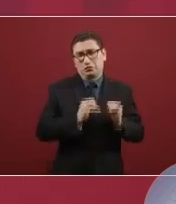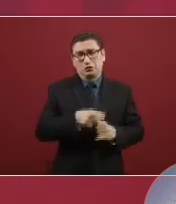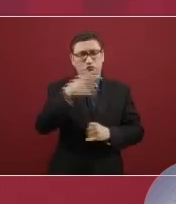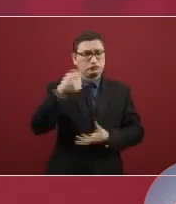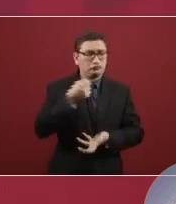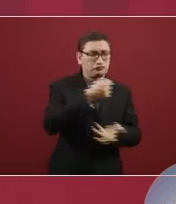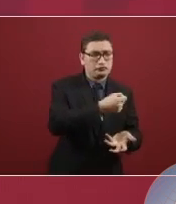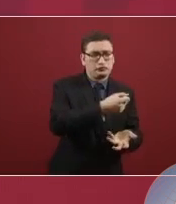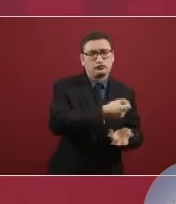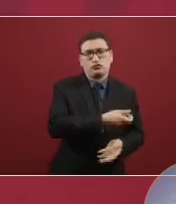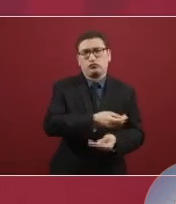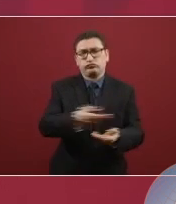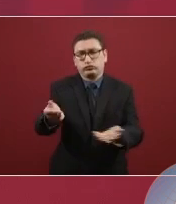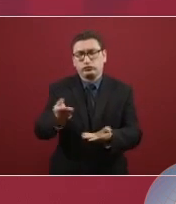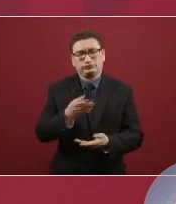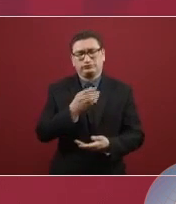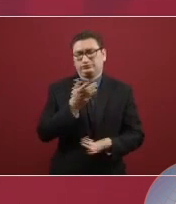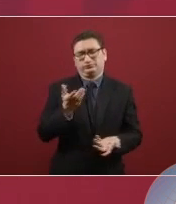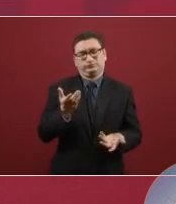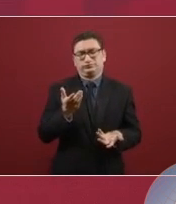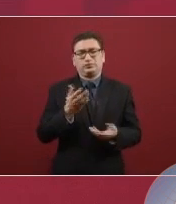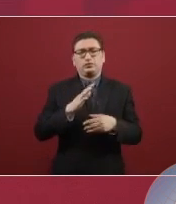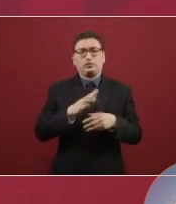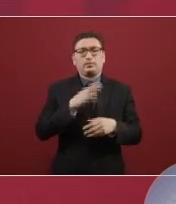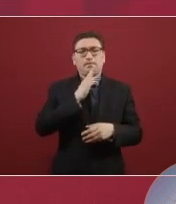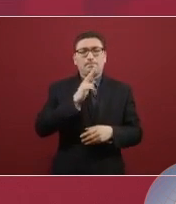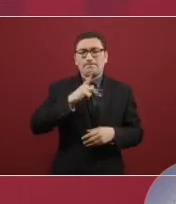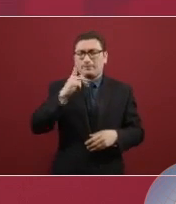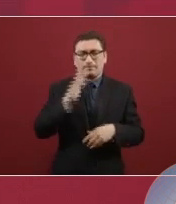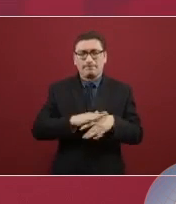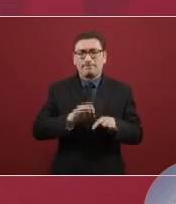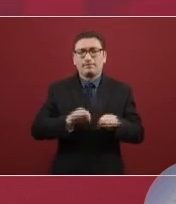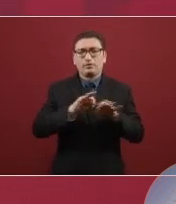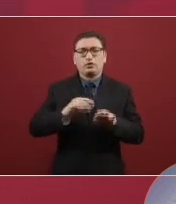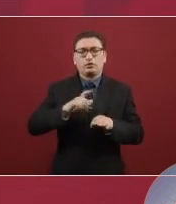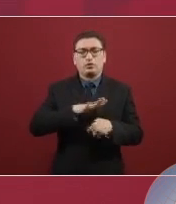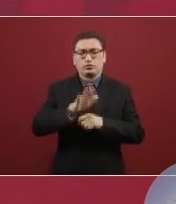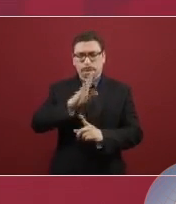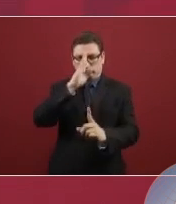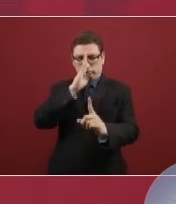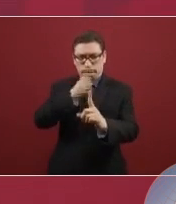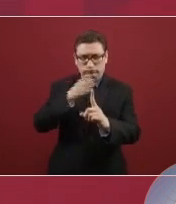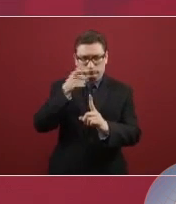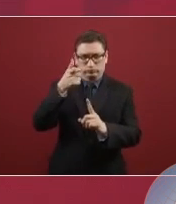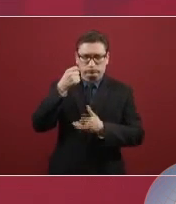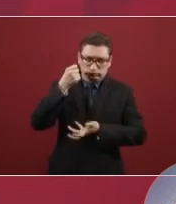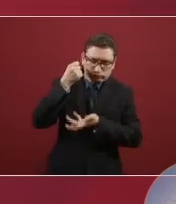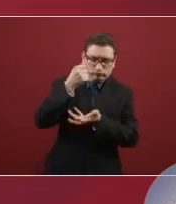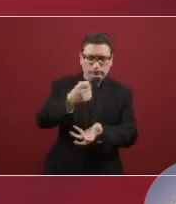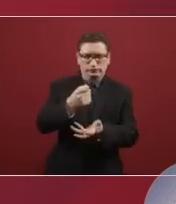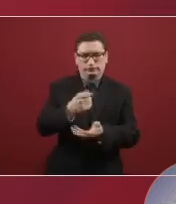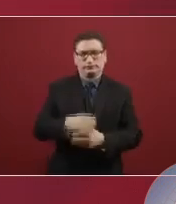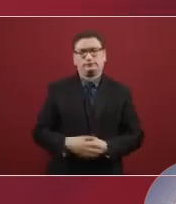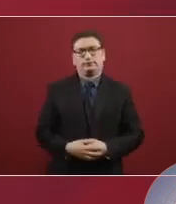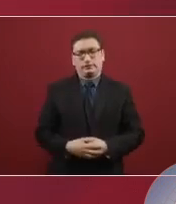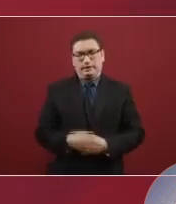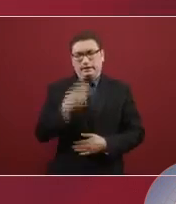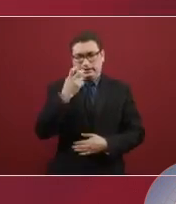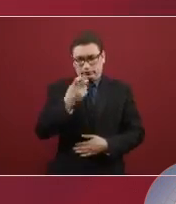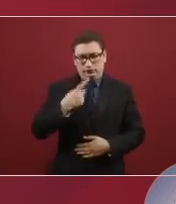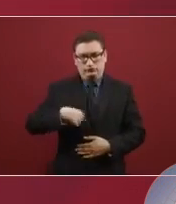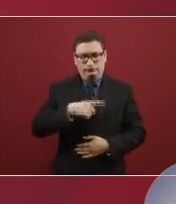independientes que nos llegue el apoyo de manera directa Y eso es lo que